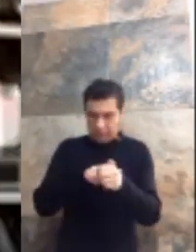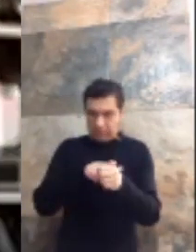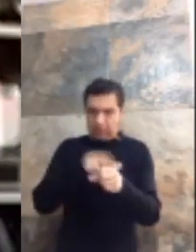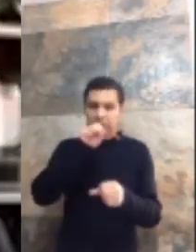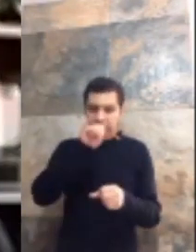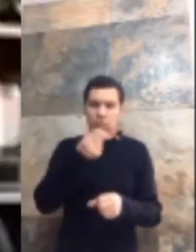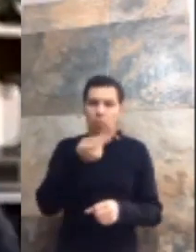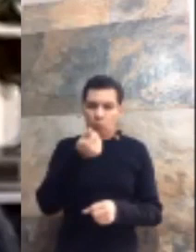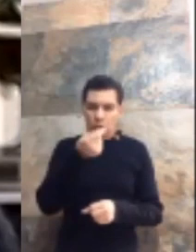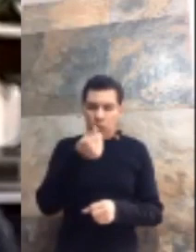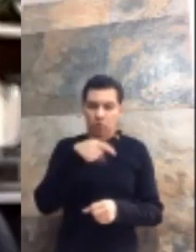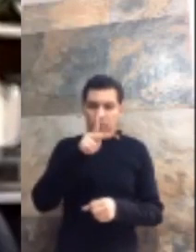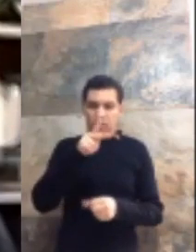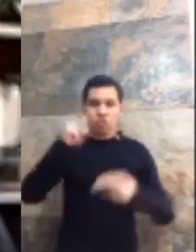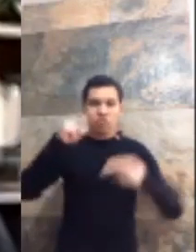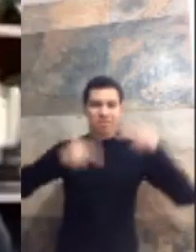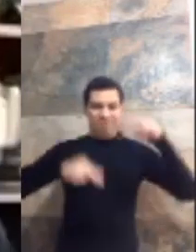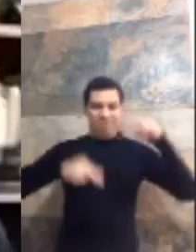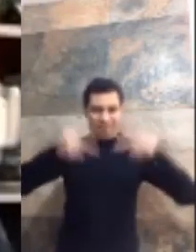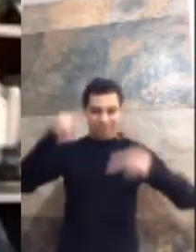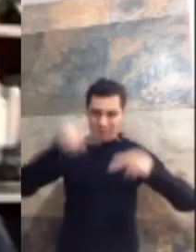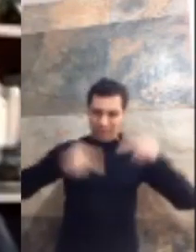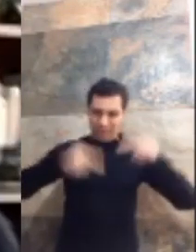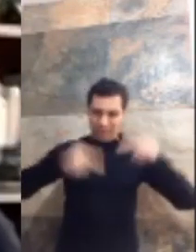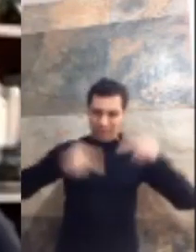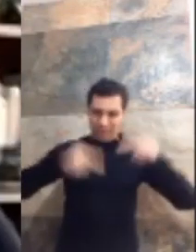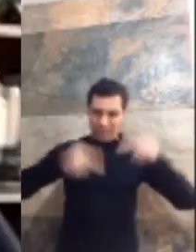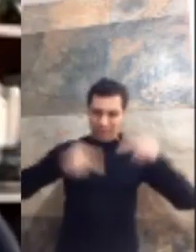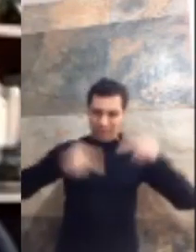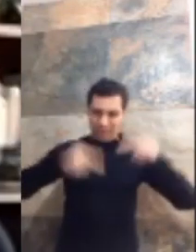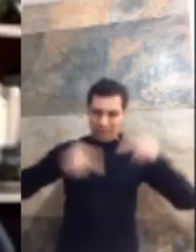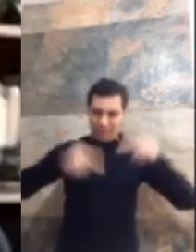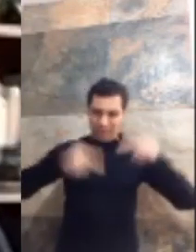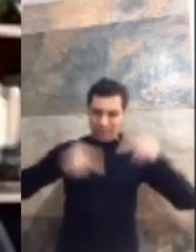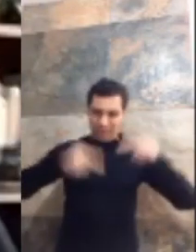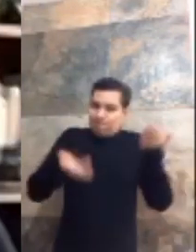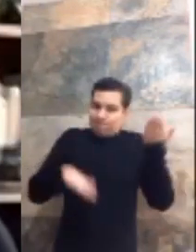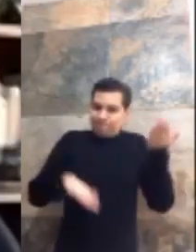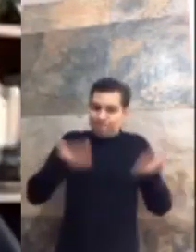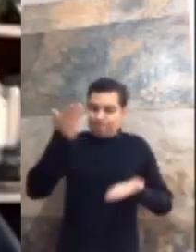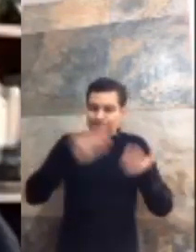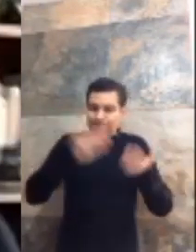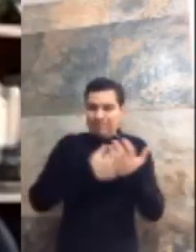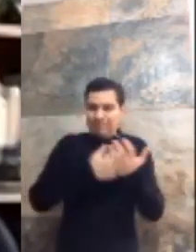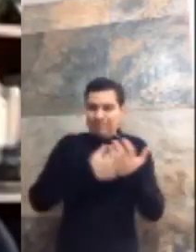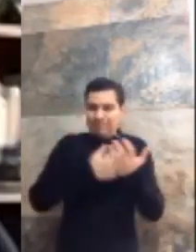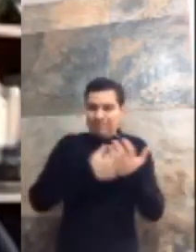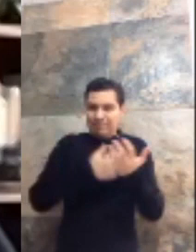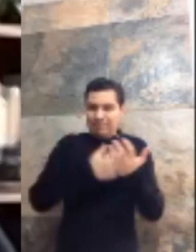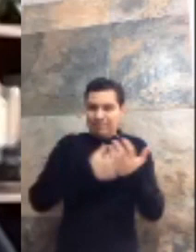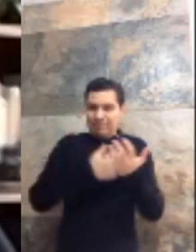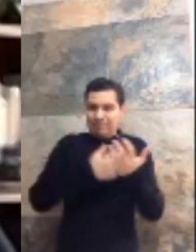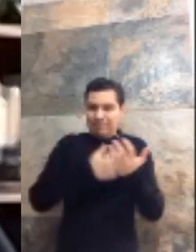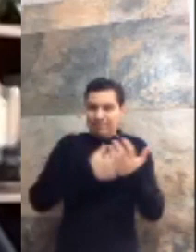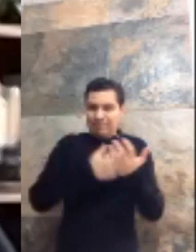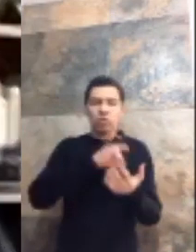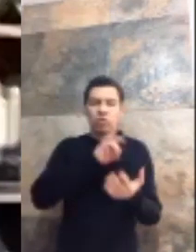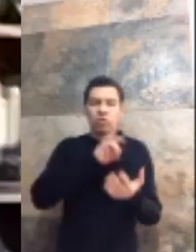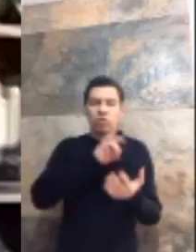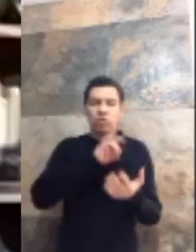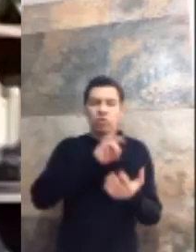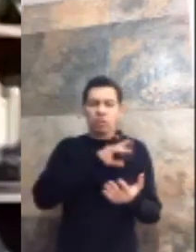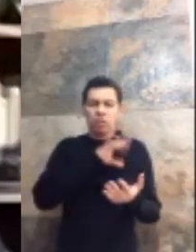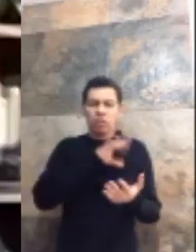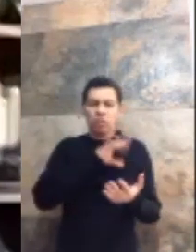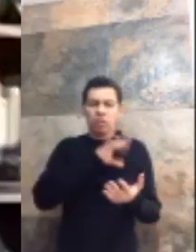nos permitan adaptarnos a las situaciones, recoger, reorganizar todos los recursos que